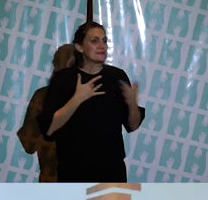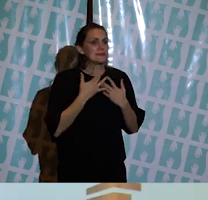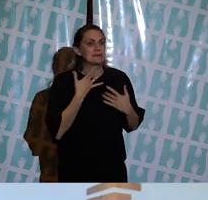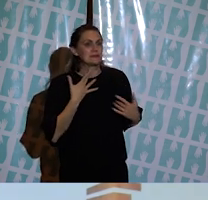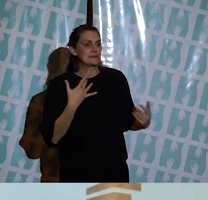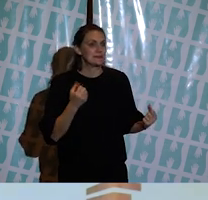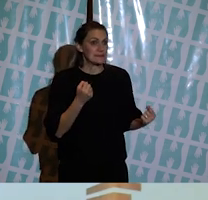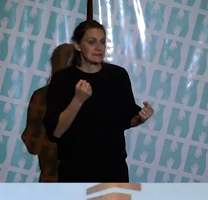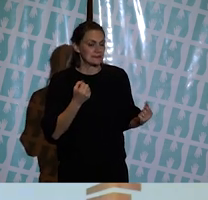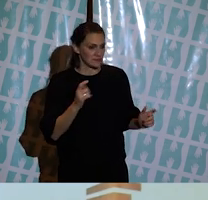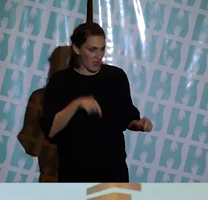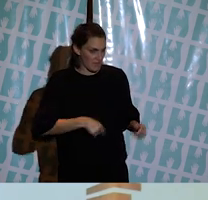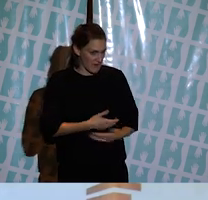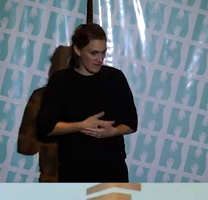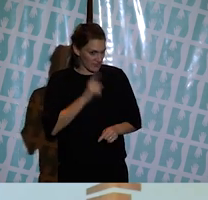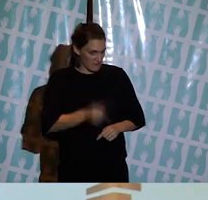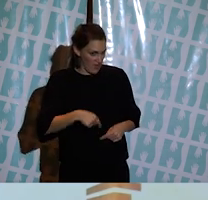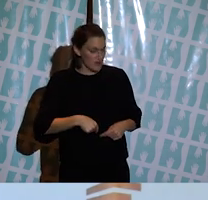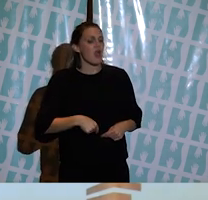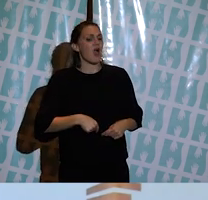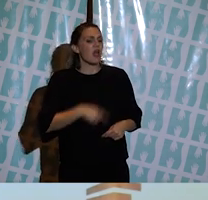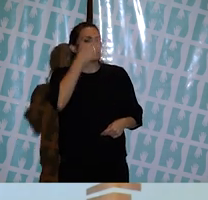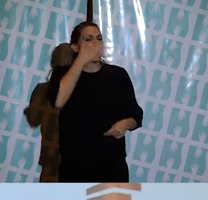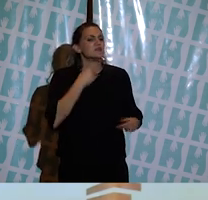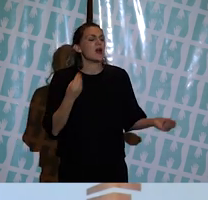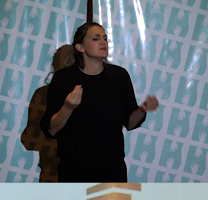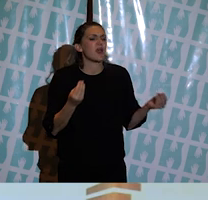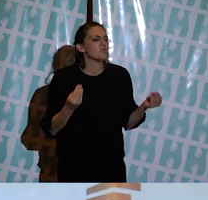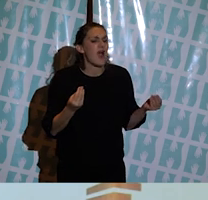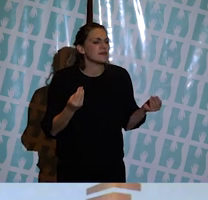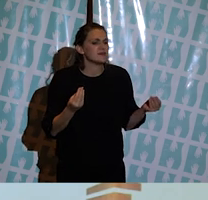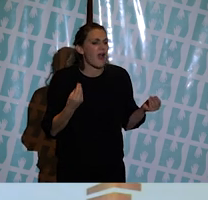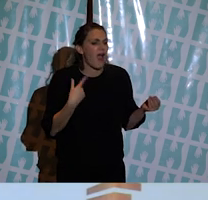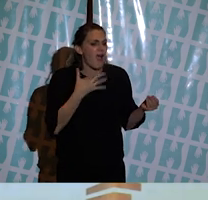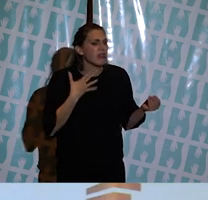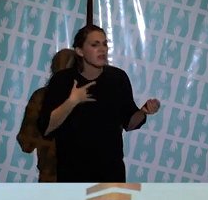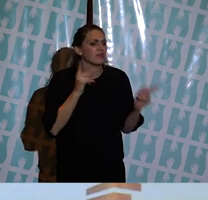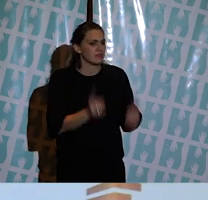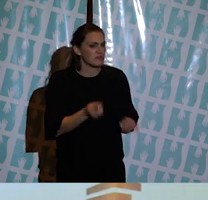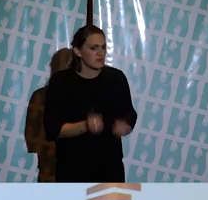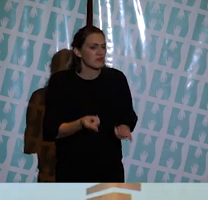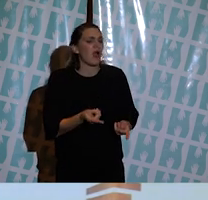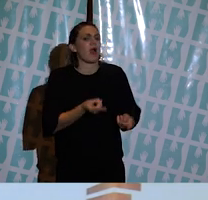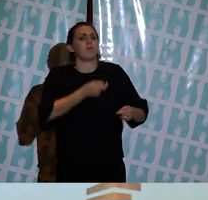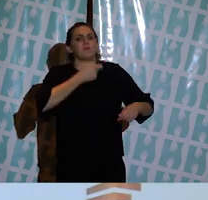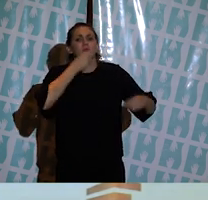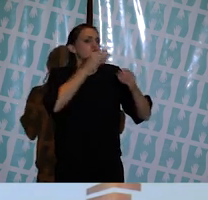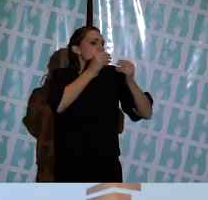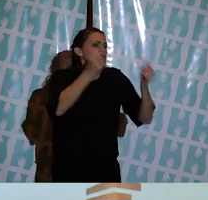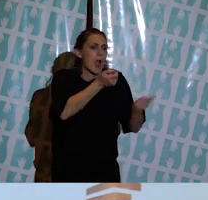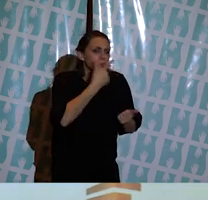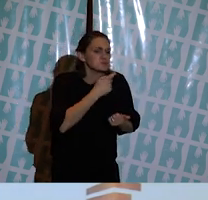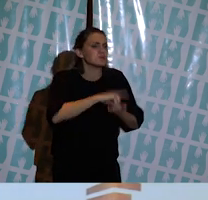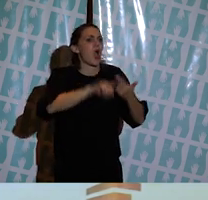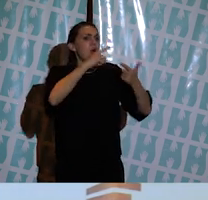mayor tendencia a las adicciones en ese posterior adolescente y adulto, adicción de cualquier tipo, no solamente de sustancias, sino de todas las